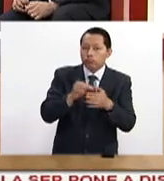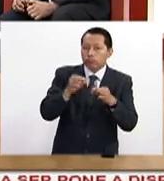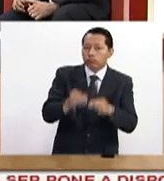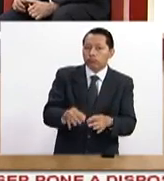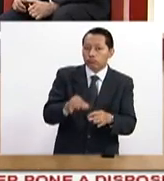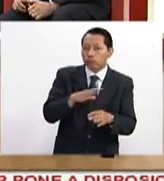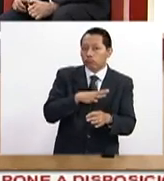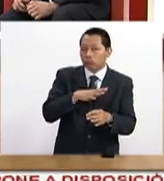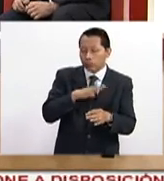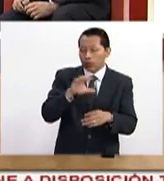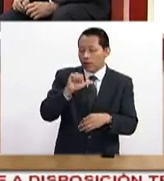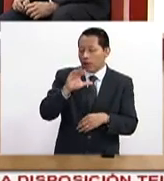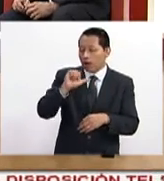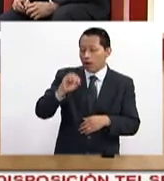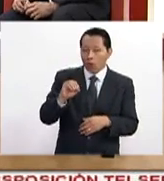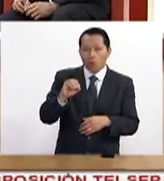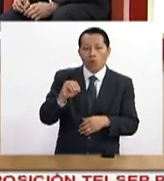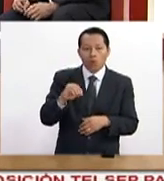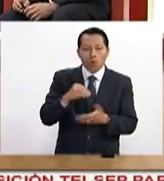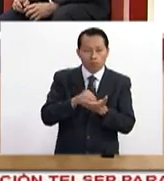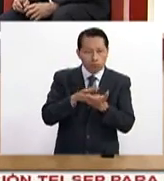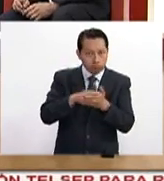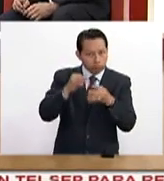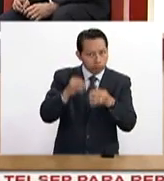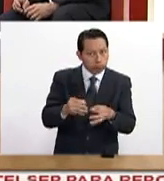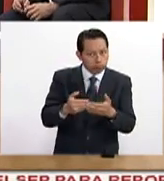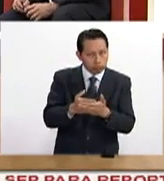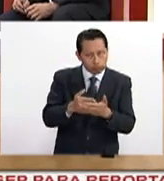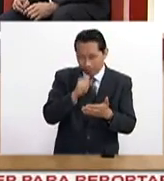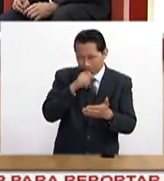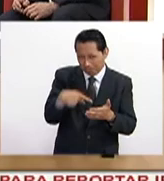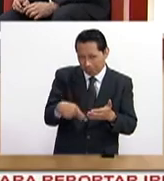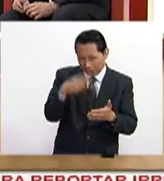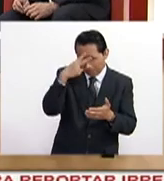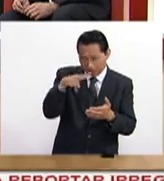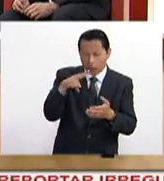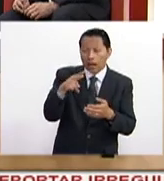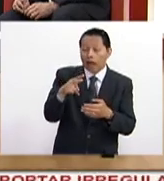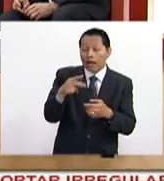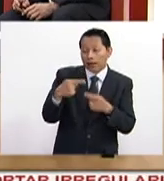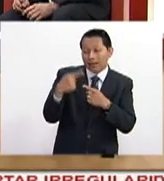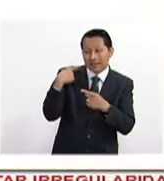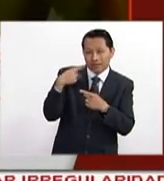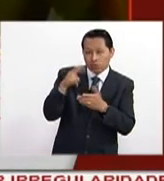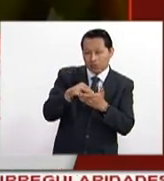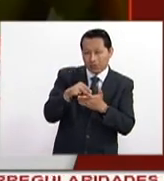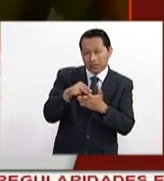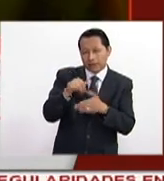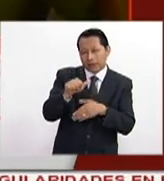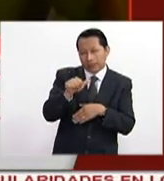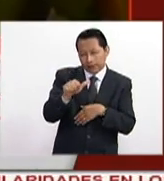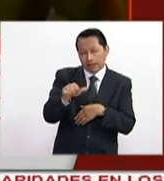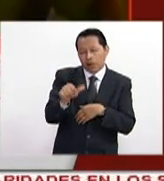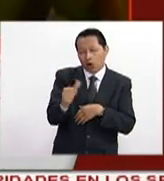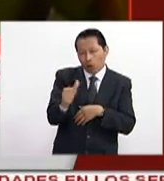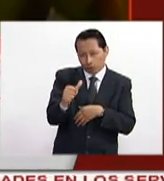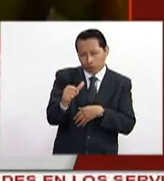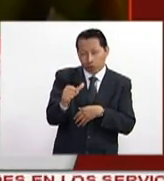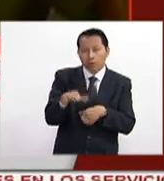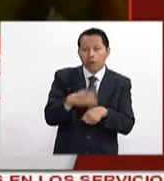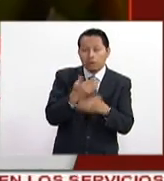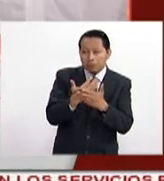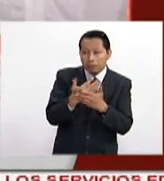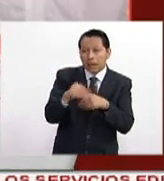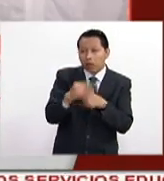cacao. Y felizmente te digo que en agosto del año pasado, después de 14 años y los últimos